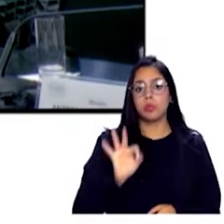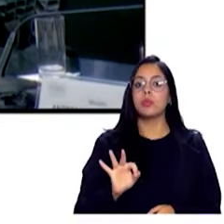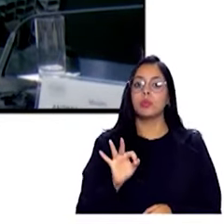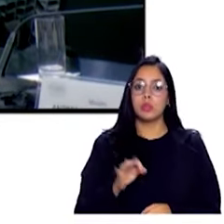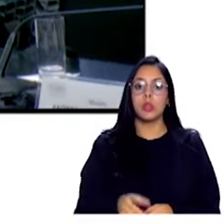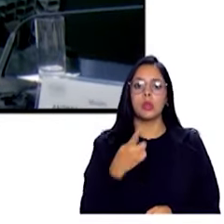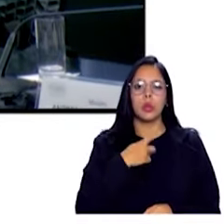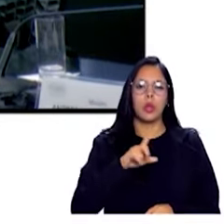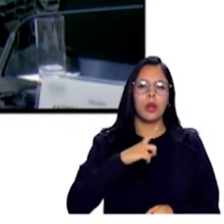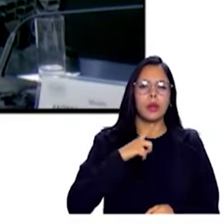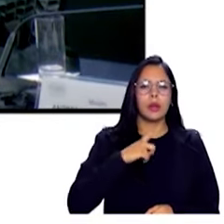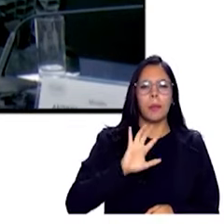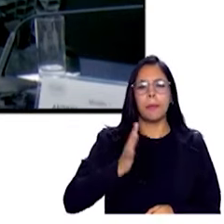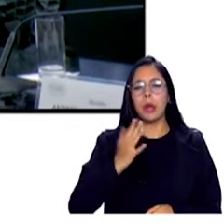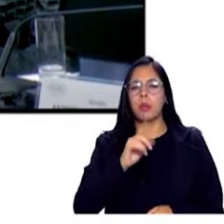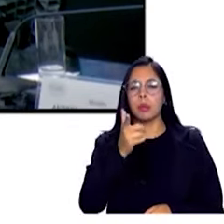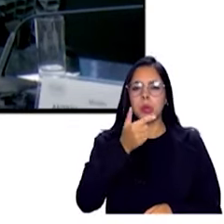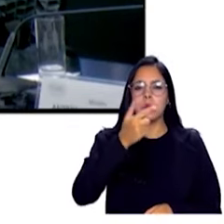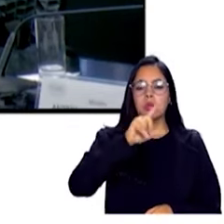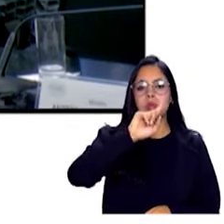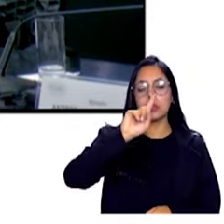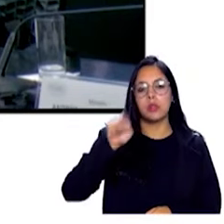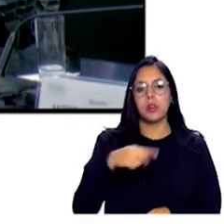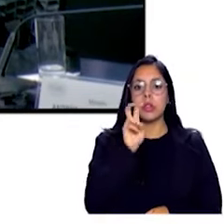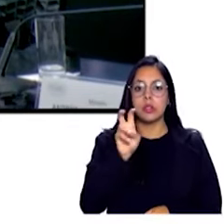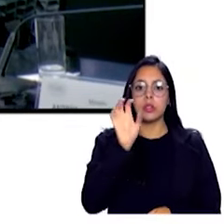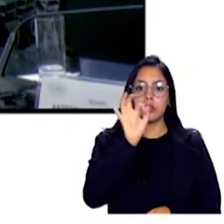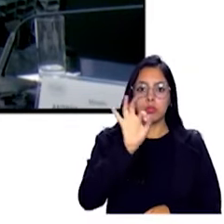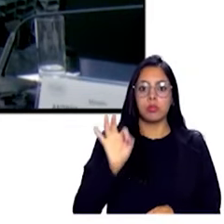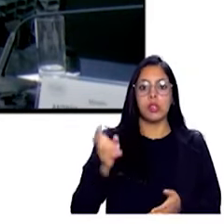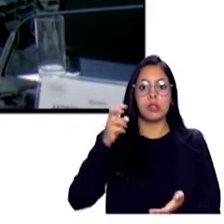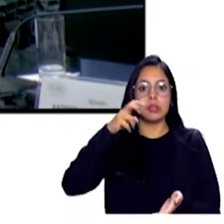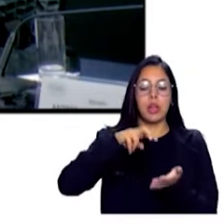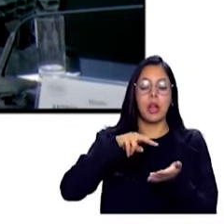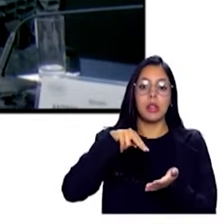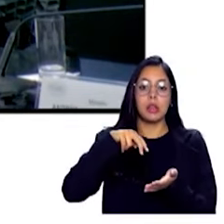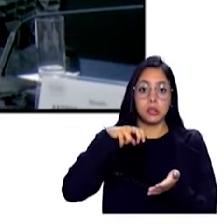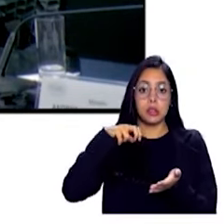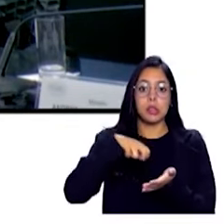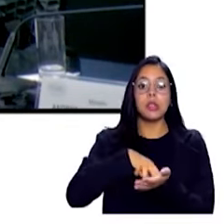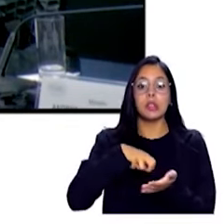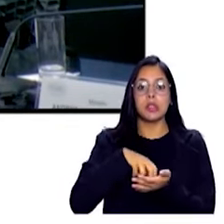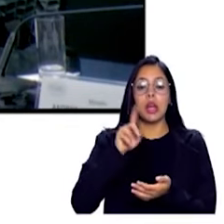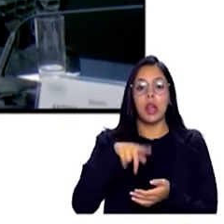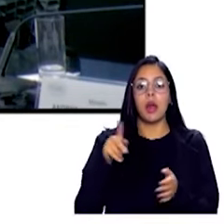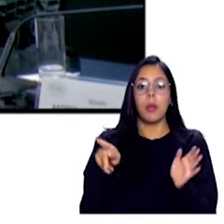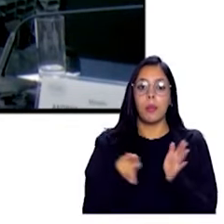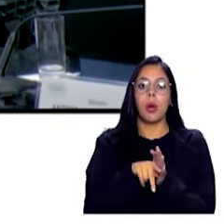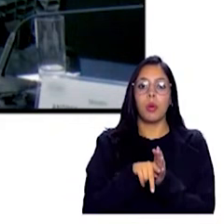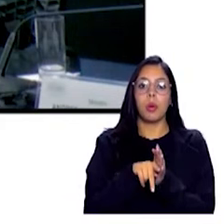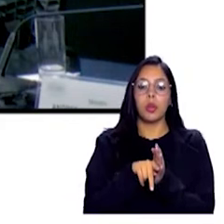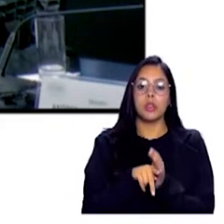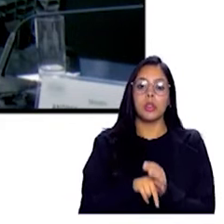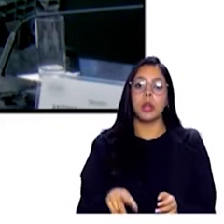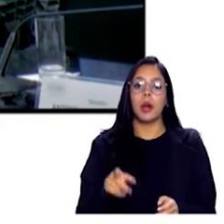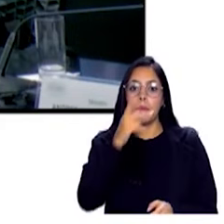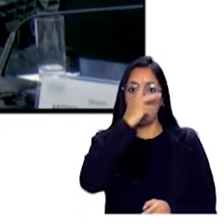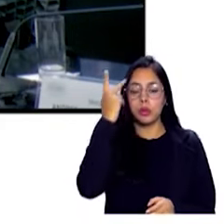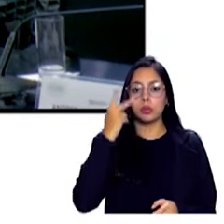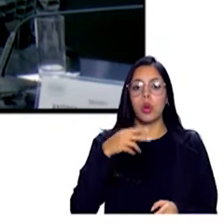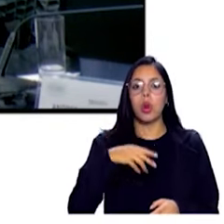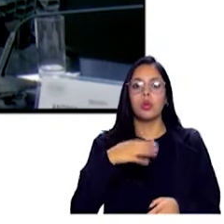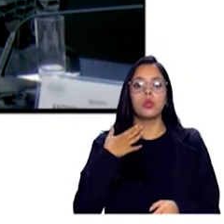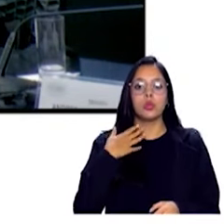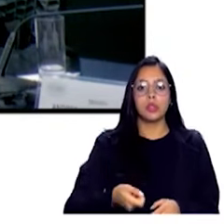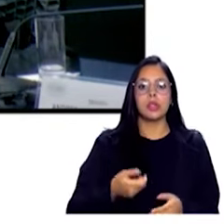125% de Las sentencias que se recurren en casa al final de todo esto en el Supremo Dea la salais